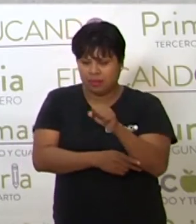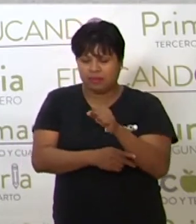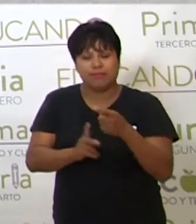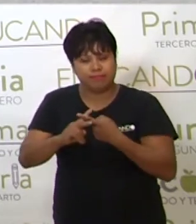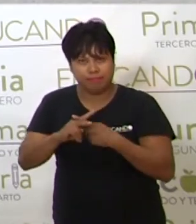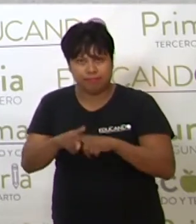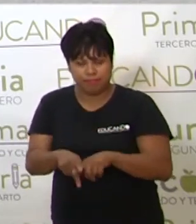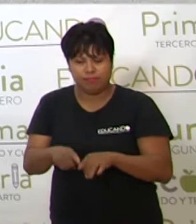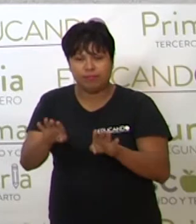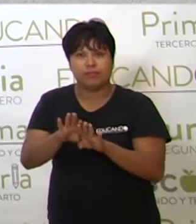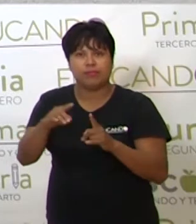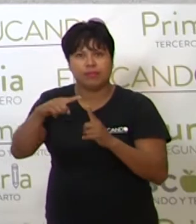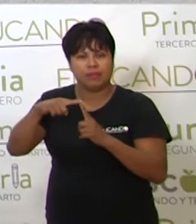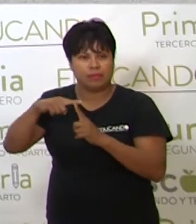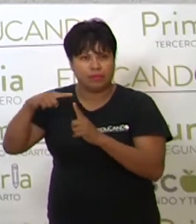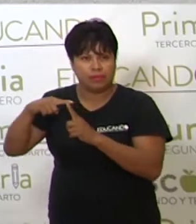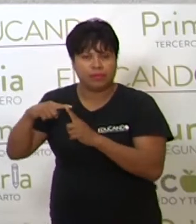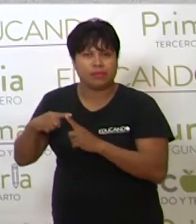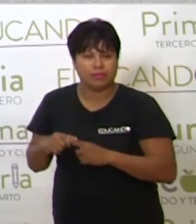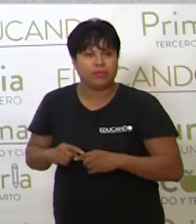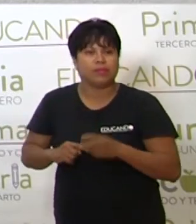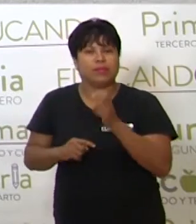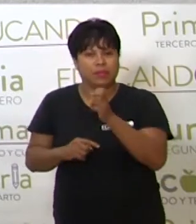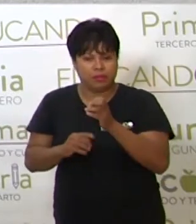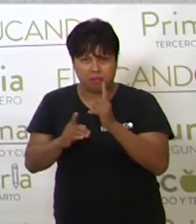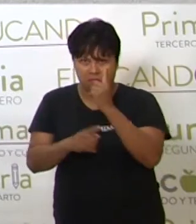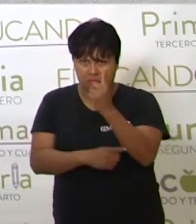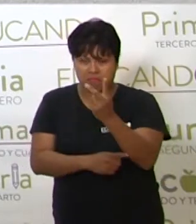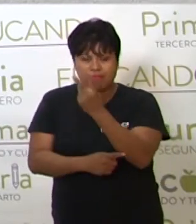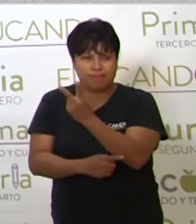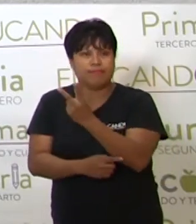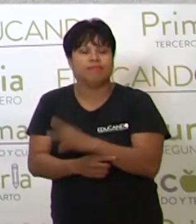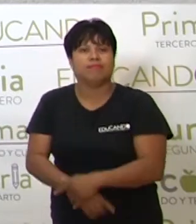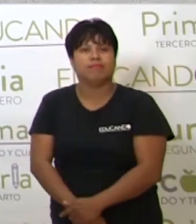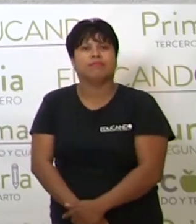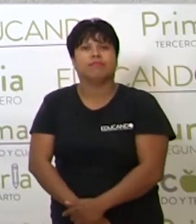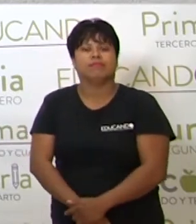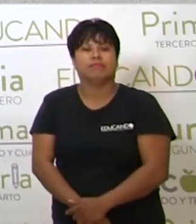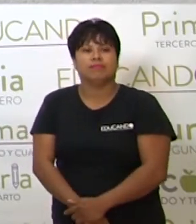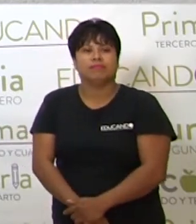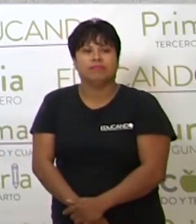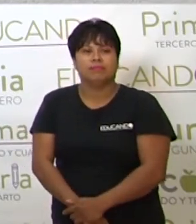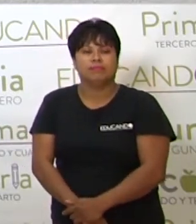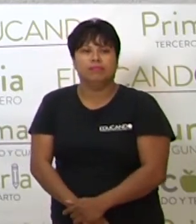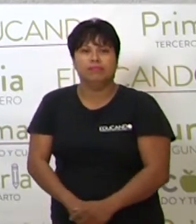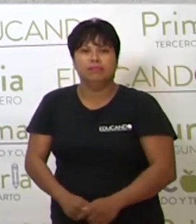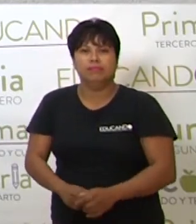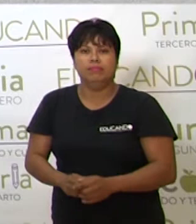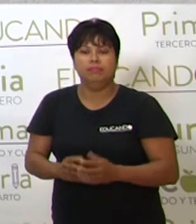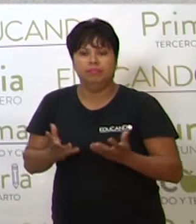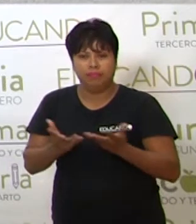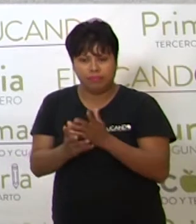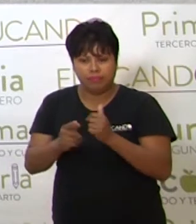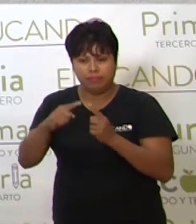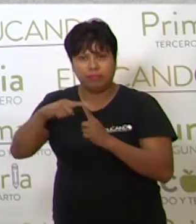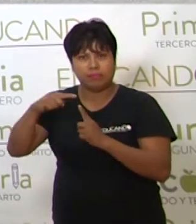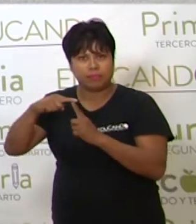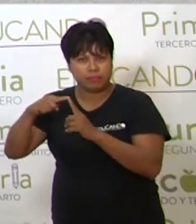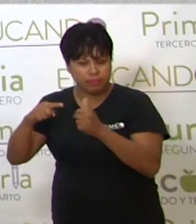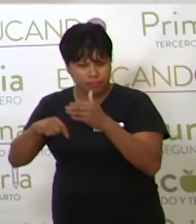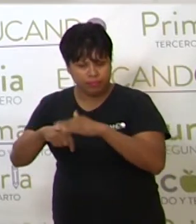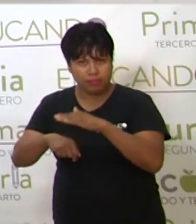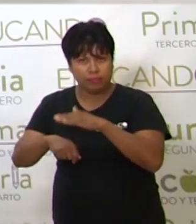empezarlo a dividir ahí está una parte vamos a dividir otra más